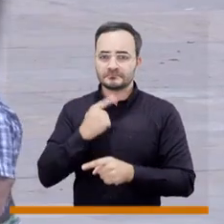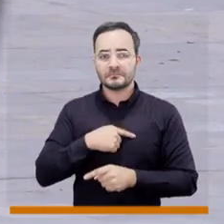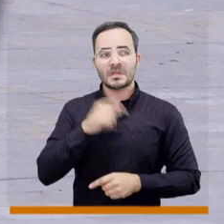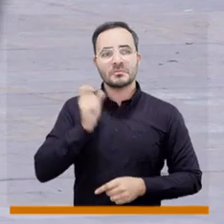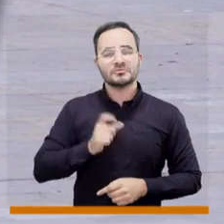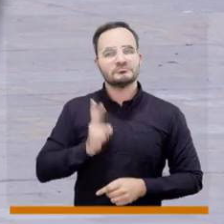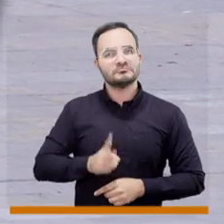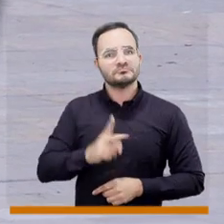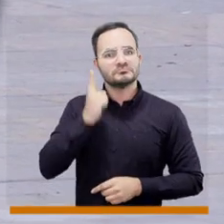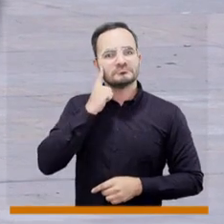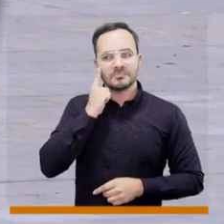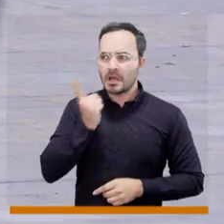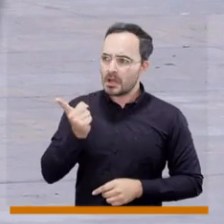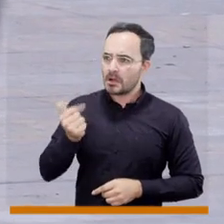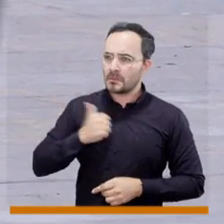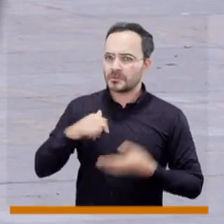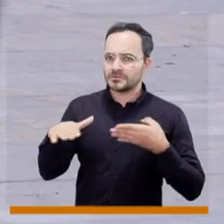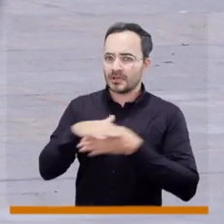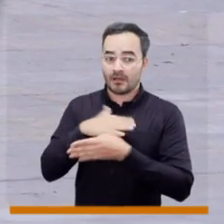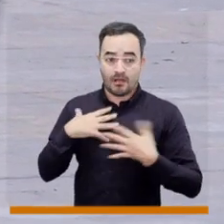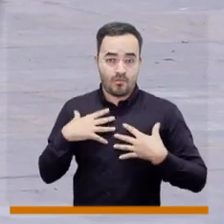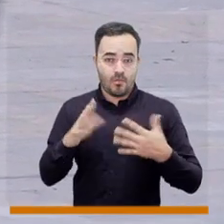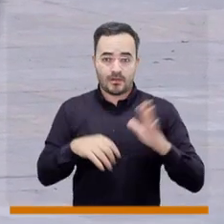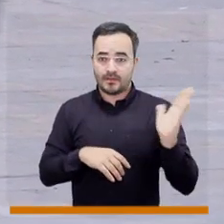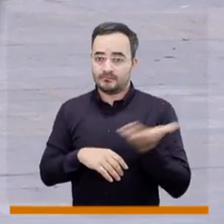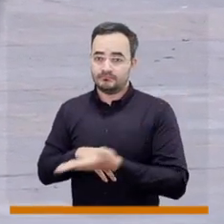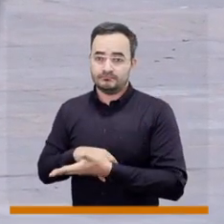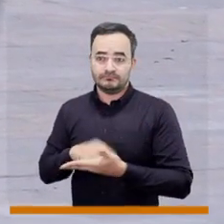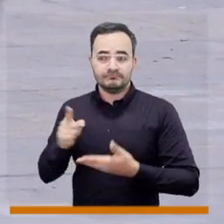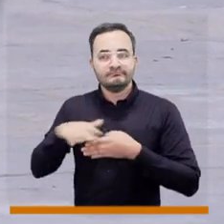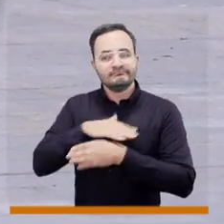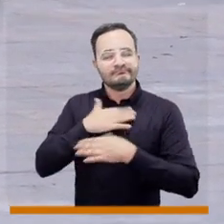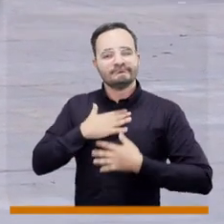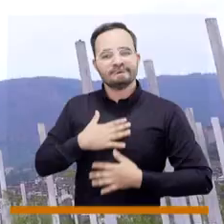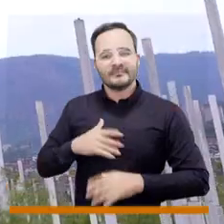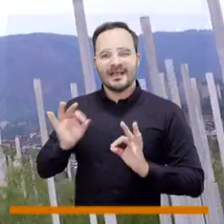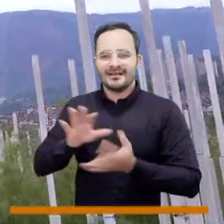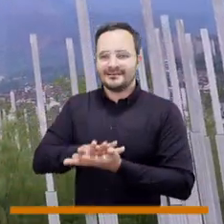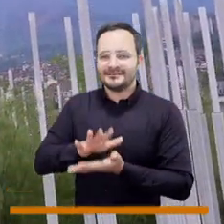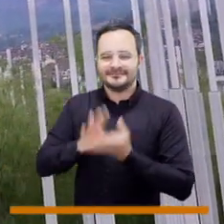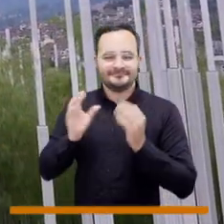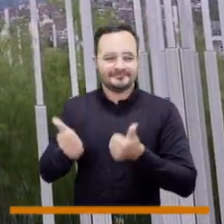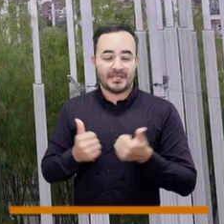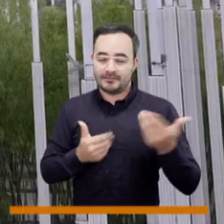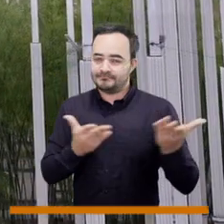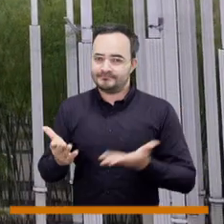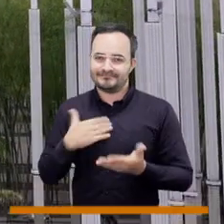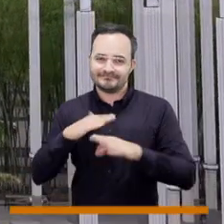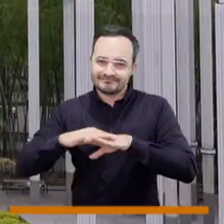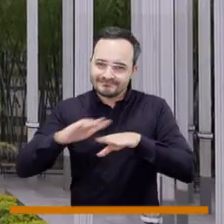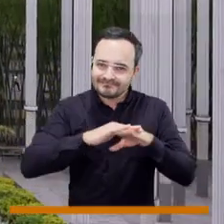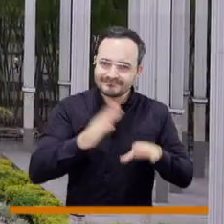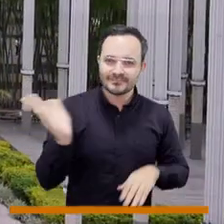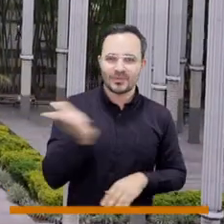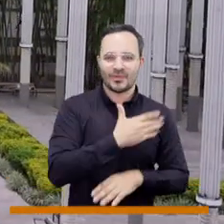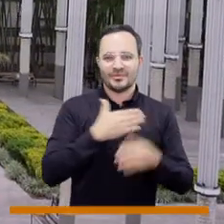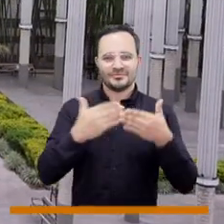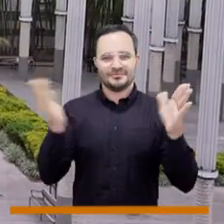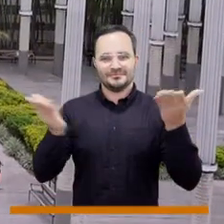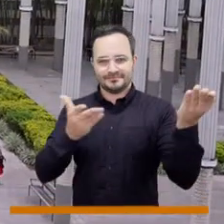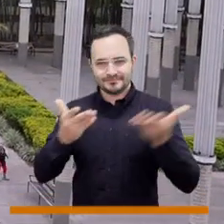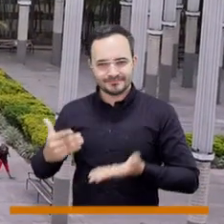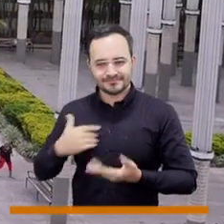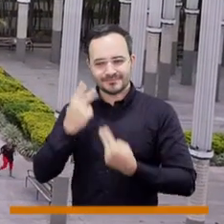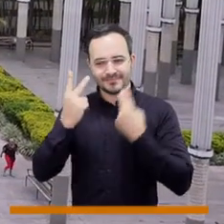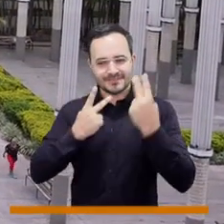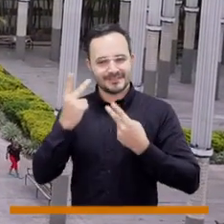transeúnte a aprovechar ese espacio tan agradable, tan tranquilo. Entonces, bueno, no, aquí queda la invitación abierta para que lleguen